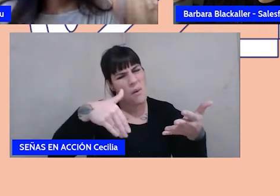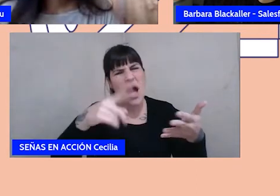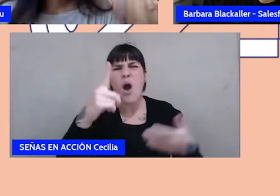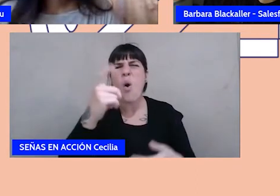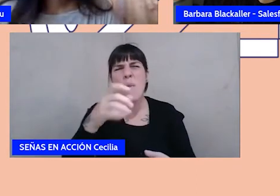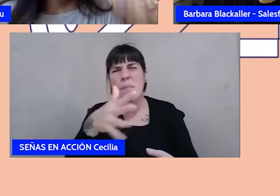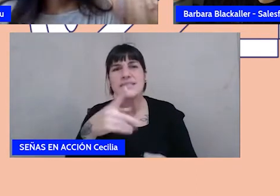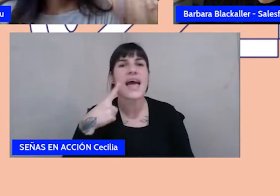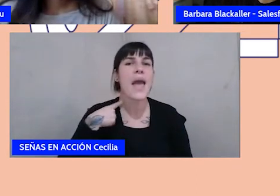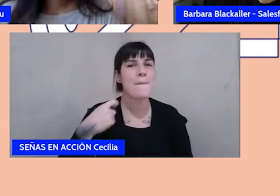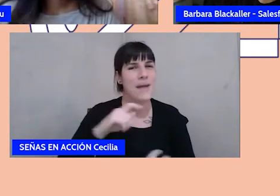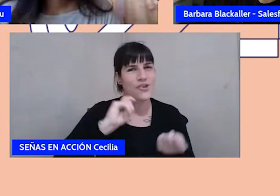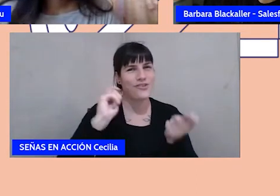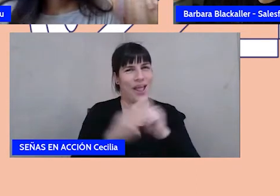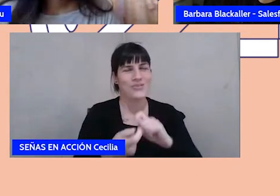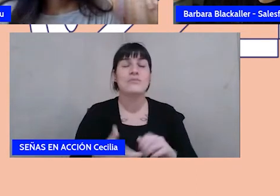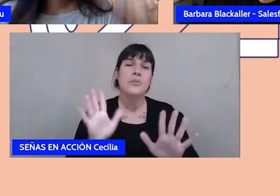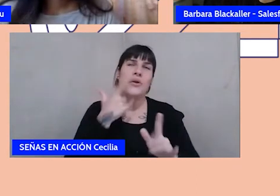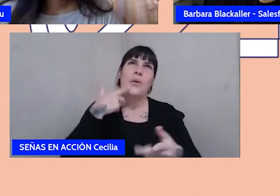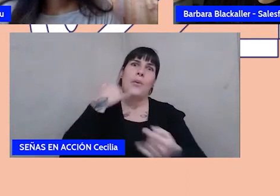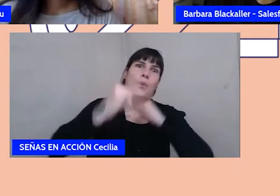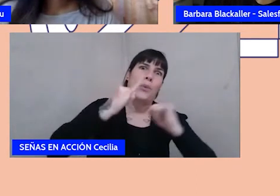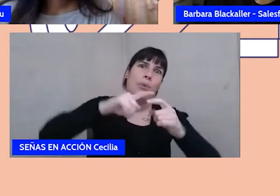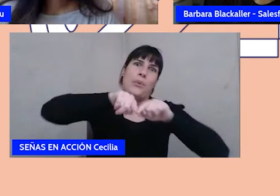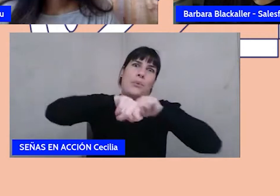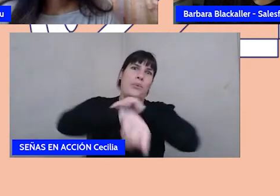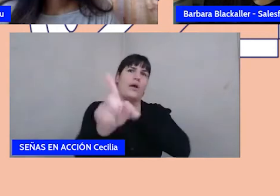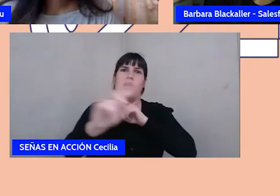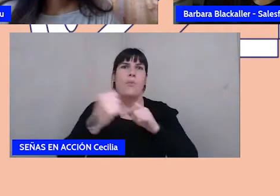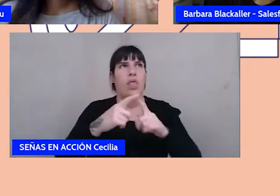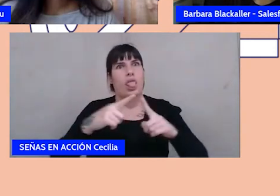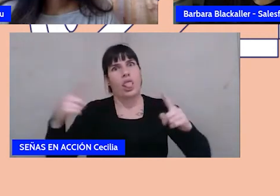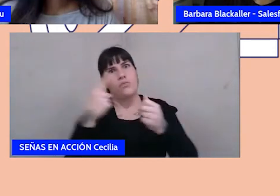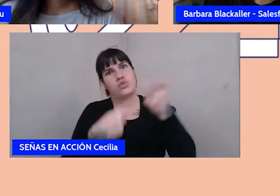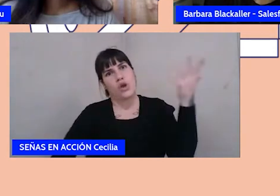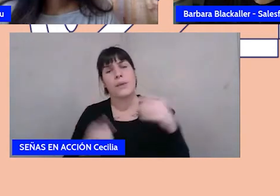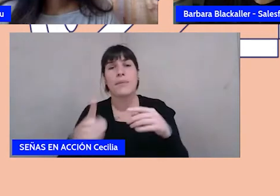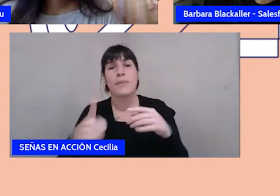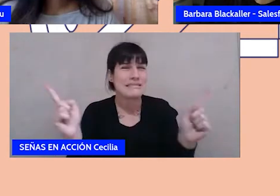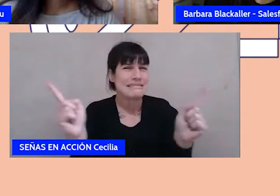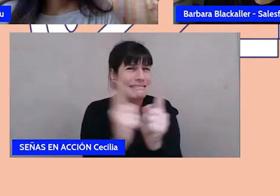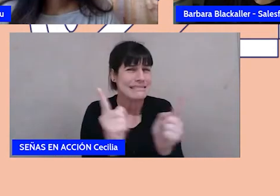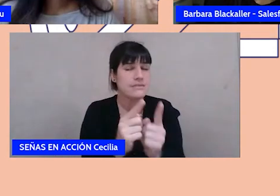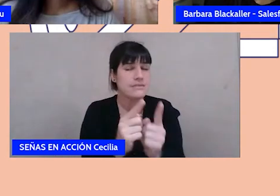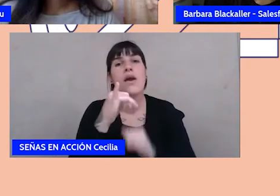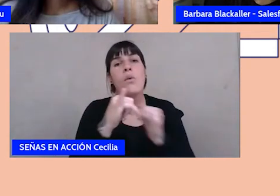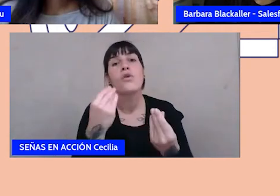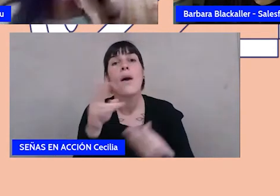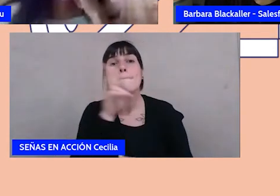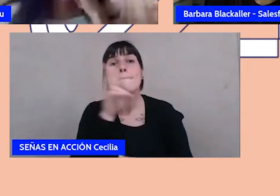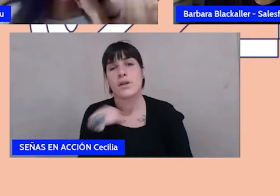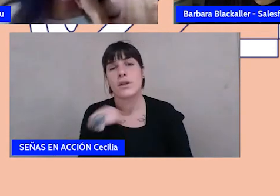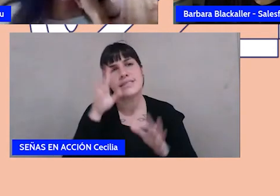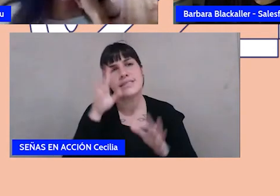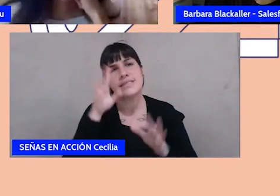indagar demasiado en lo que encontramos porque no acabaríamos, pero brevísimamente, o sea, lo que sí te puedo decir es que las mujeres sabemos que están usando las tecnologías digitales para